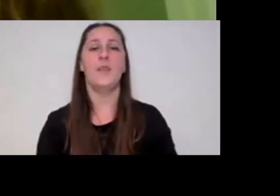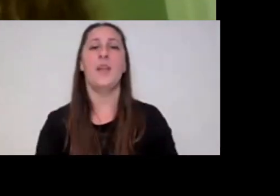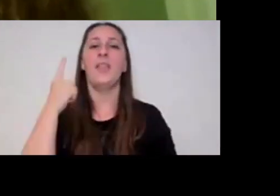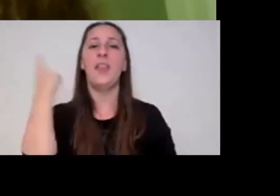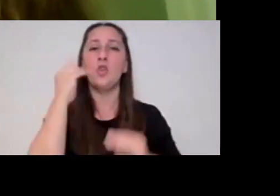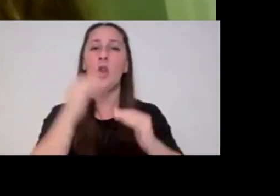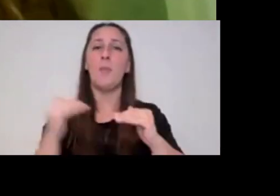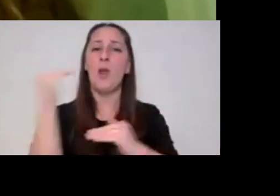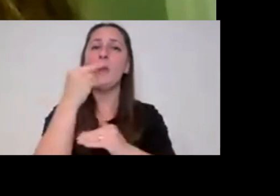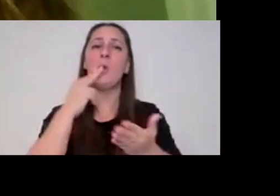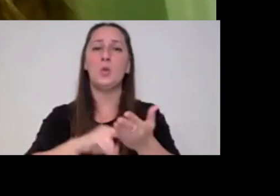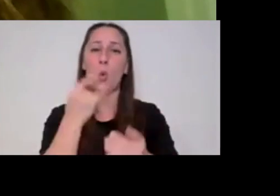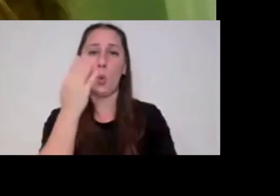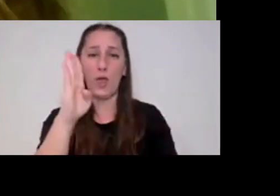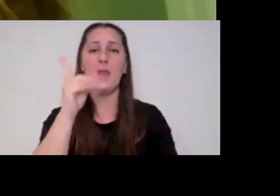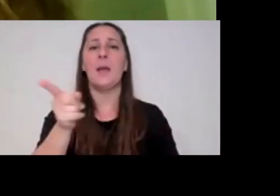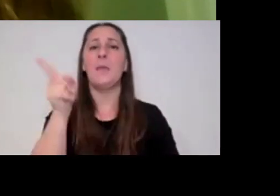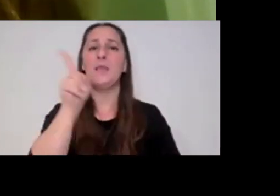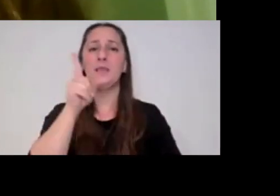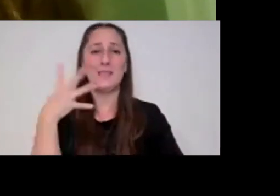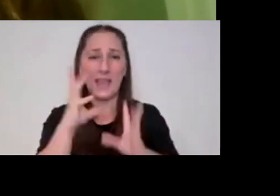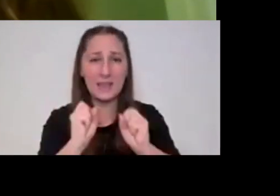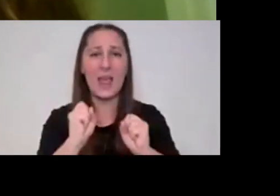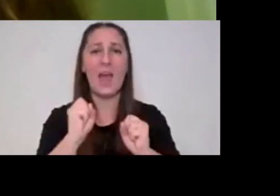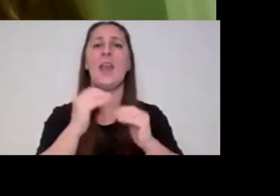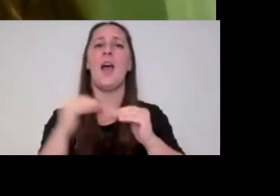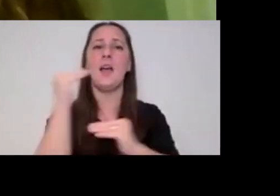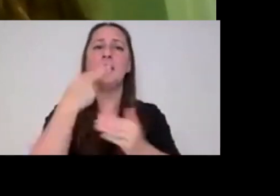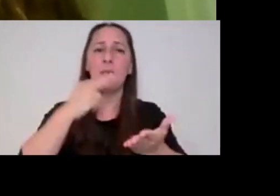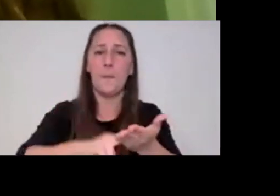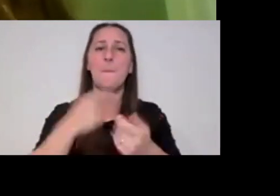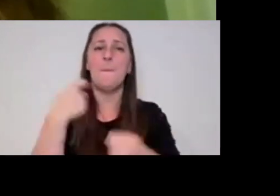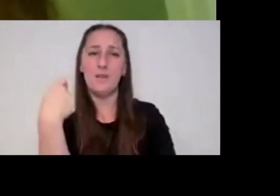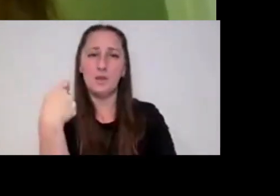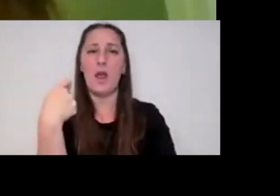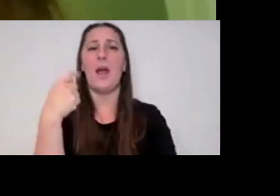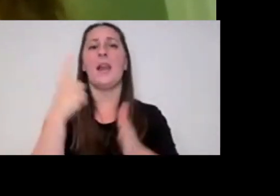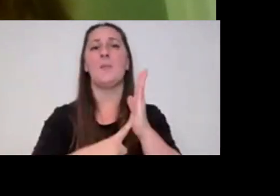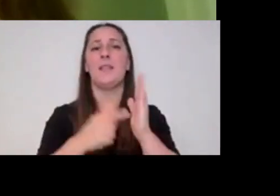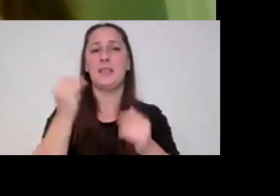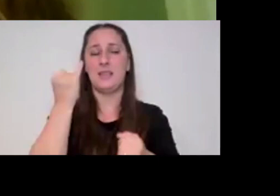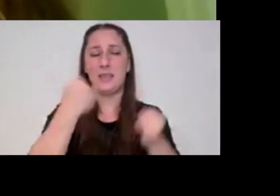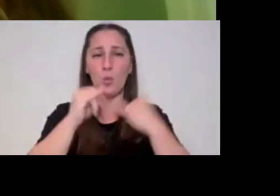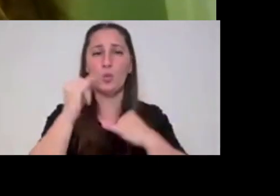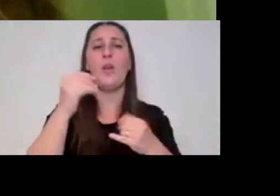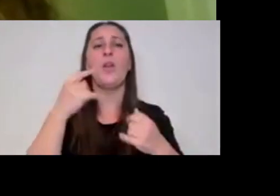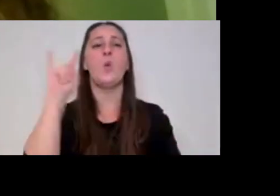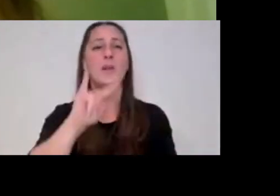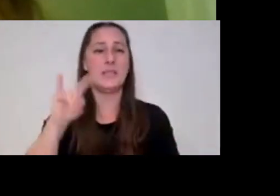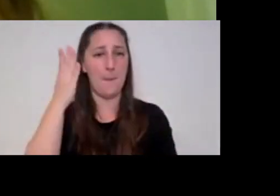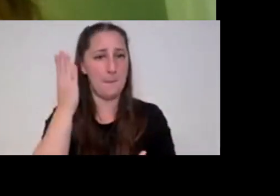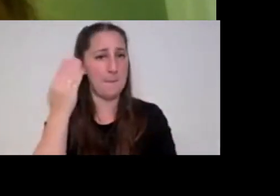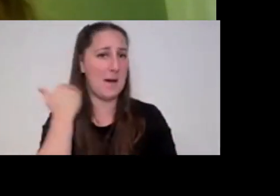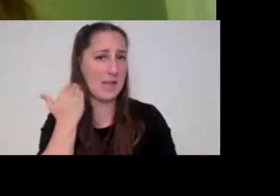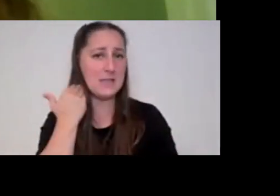impuestos de la UB, también directora del posgrado de procedimiento tributario, previsional y régimen penal tributario de la Universidad de La Matanza, doctoranda